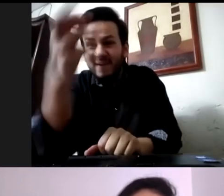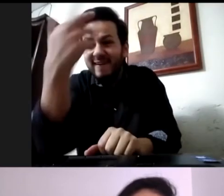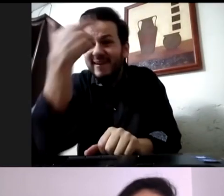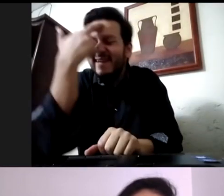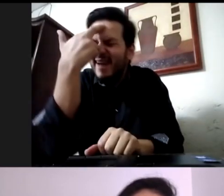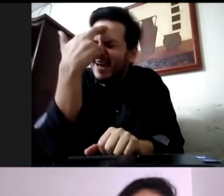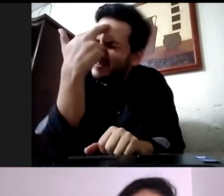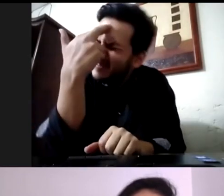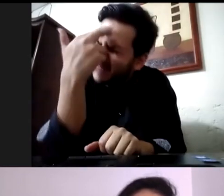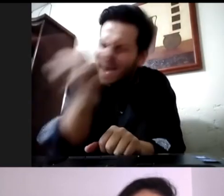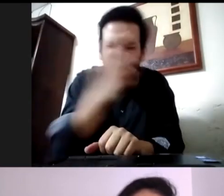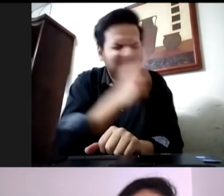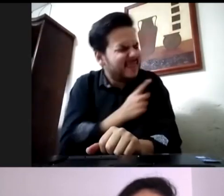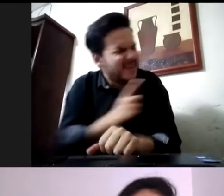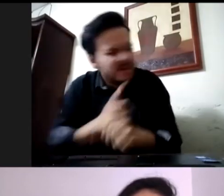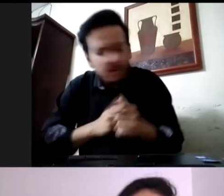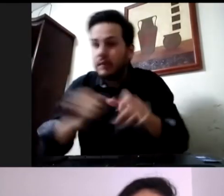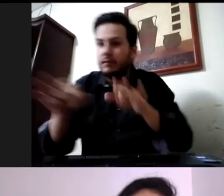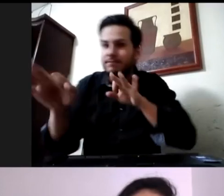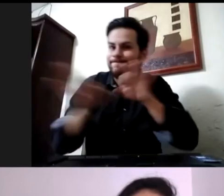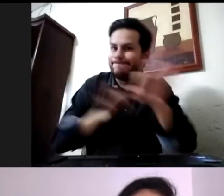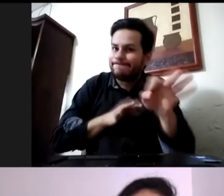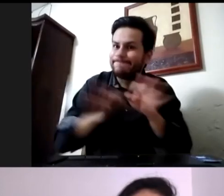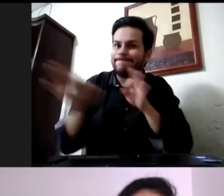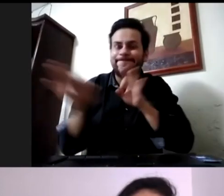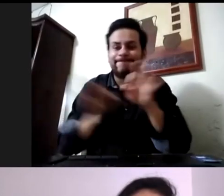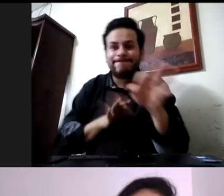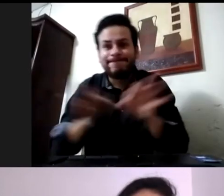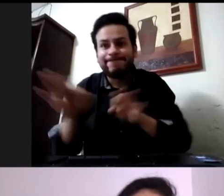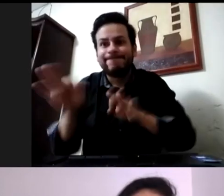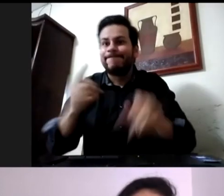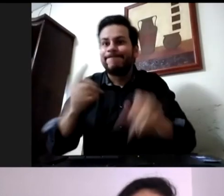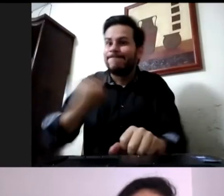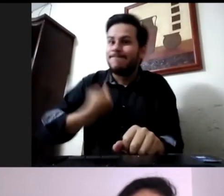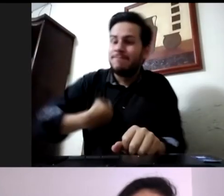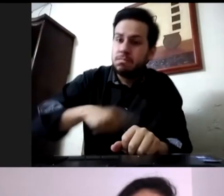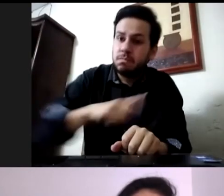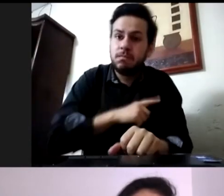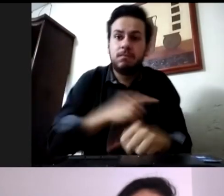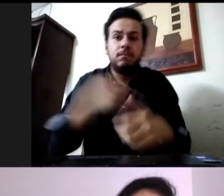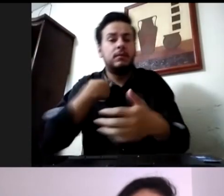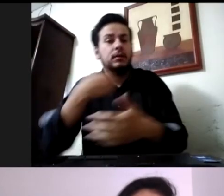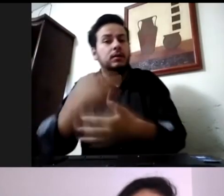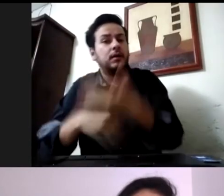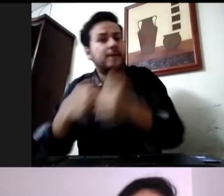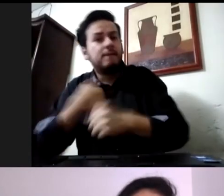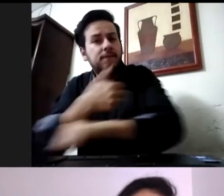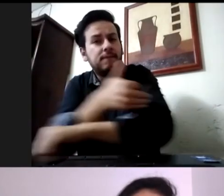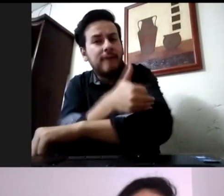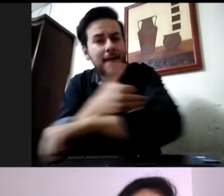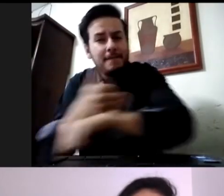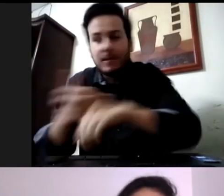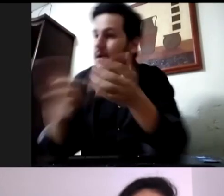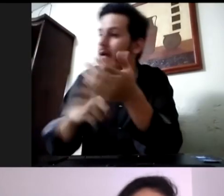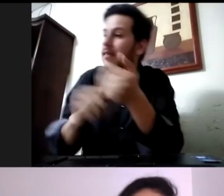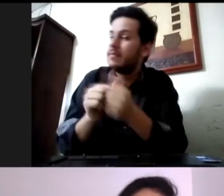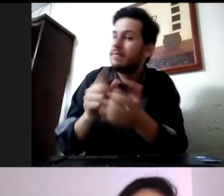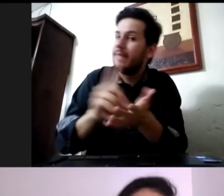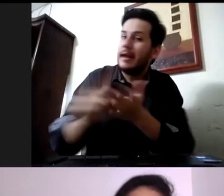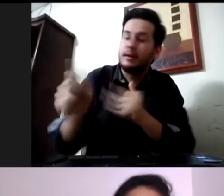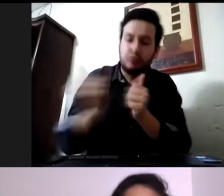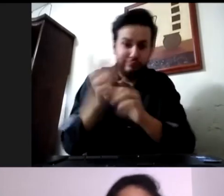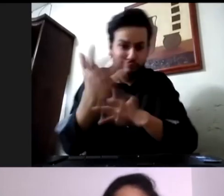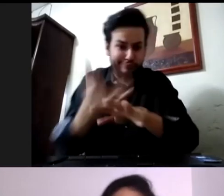gente que trabaja con núcleos familiares, tenemos familias que violan sistemáticamente los derechos de sus integrantes, de